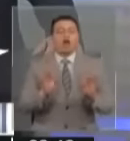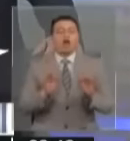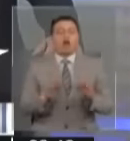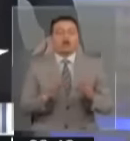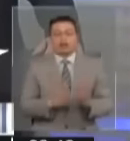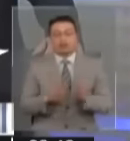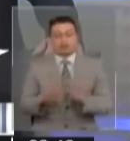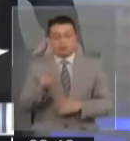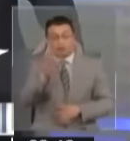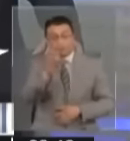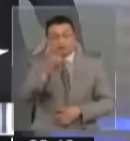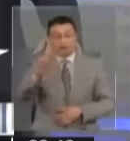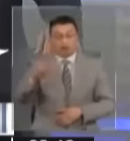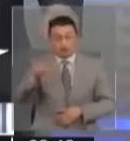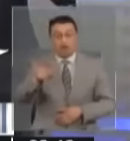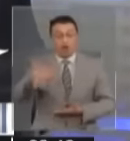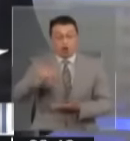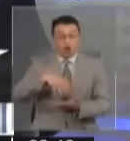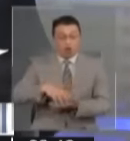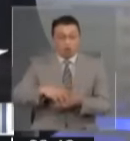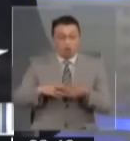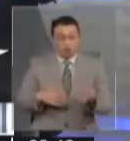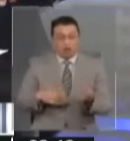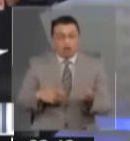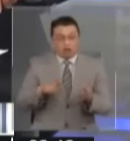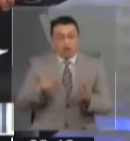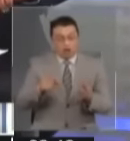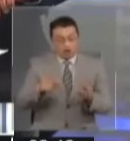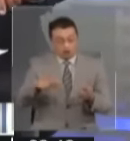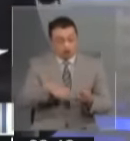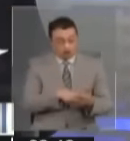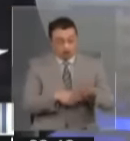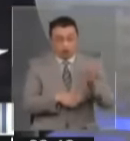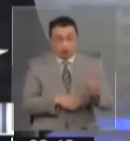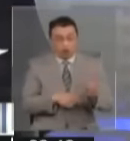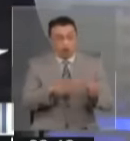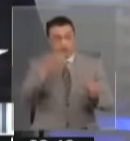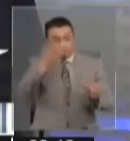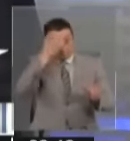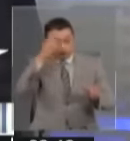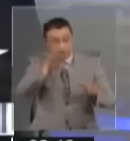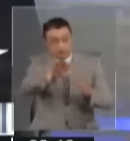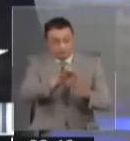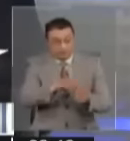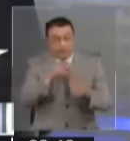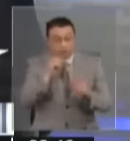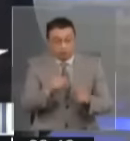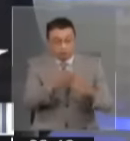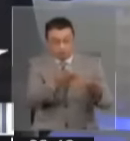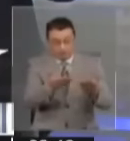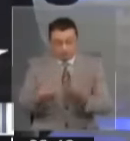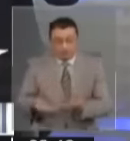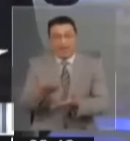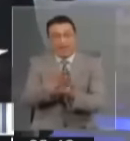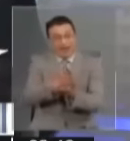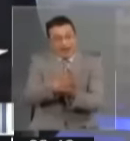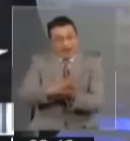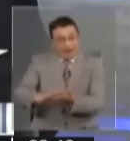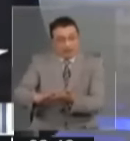gente vulnerable, la comuna, en el contrato con estas profesionales, significaba que se atendían